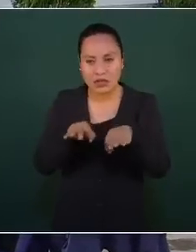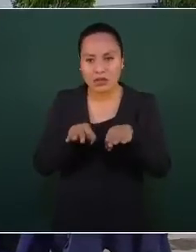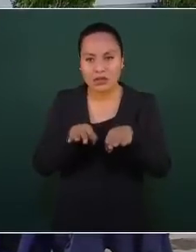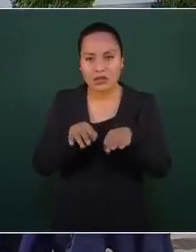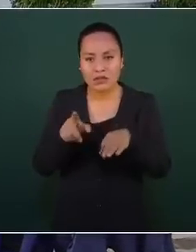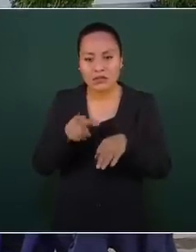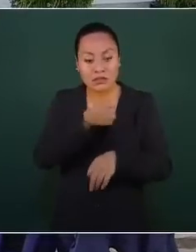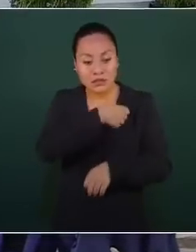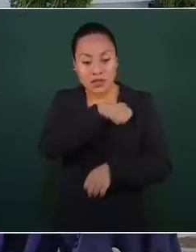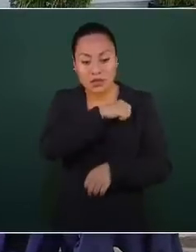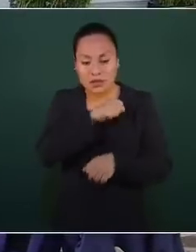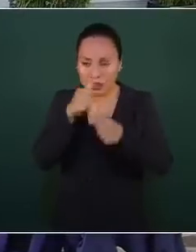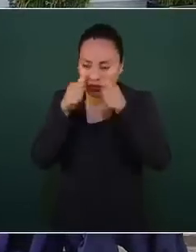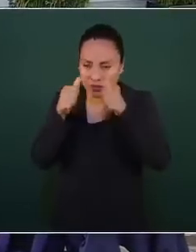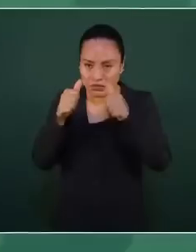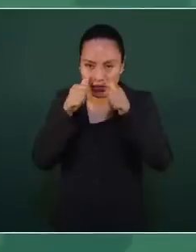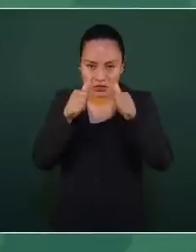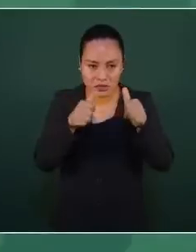Creo que